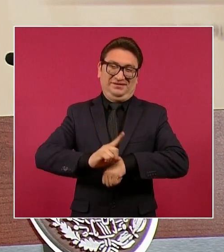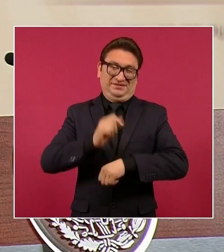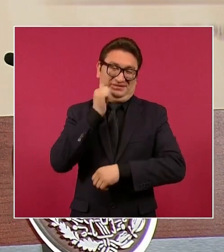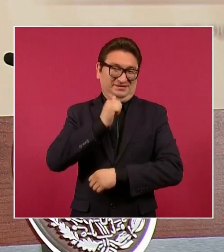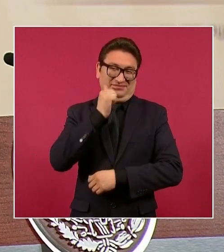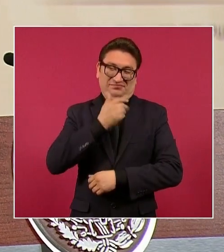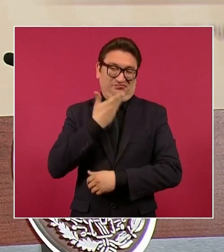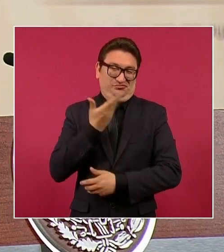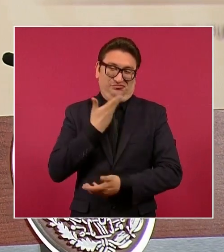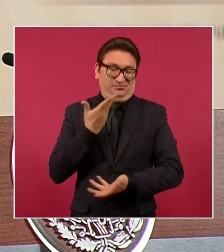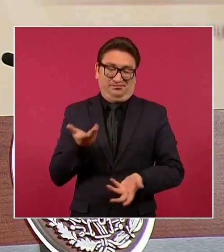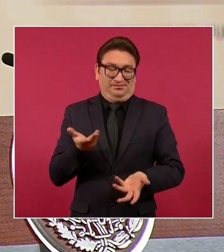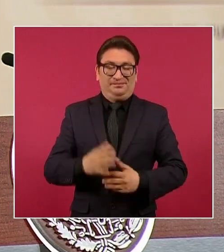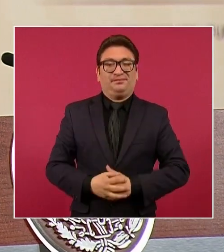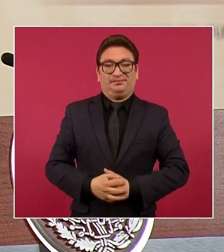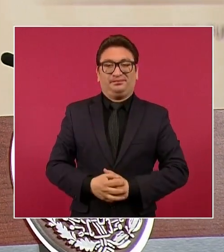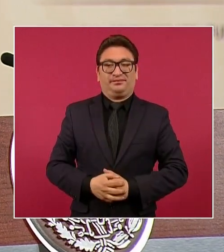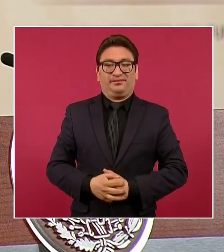siempre.